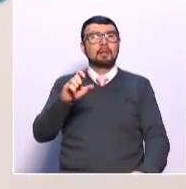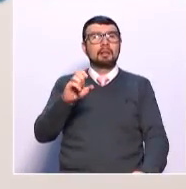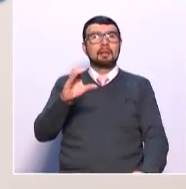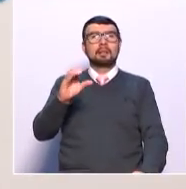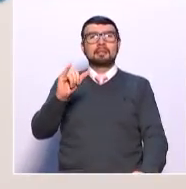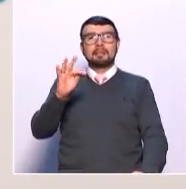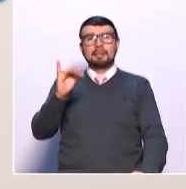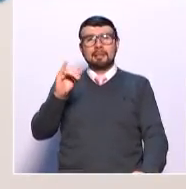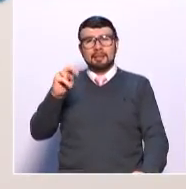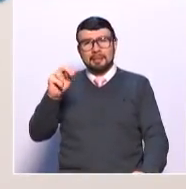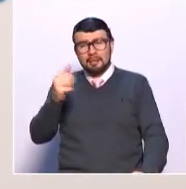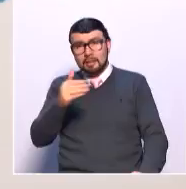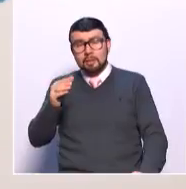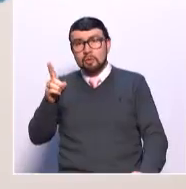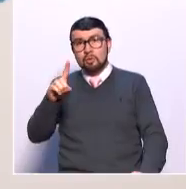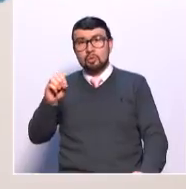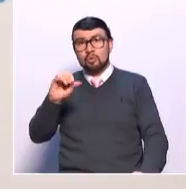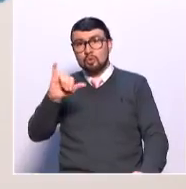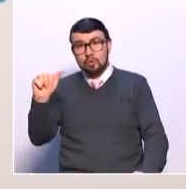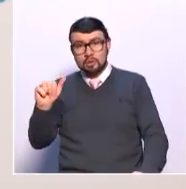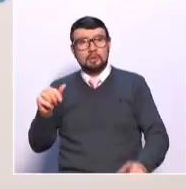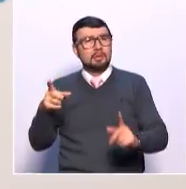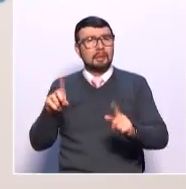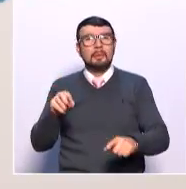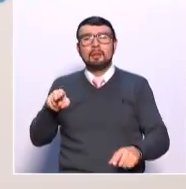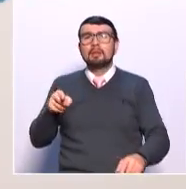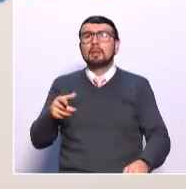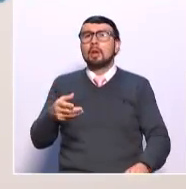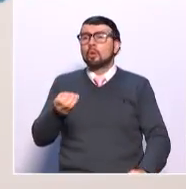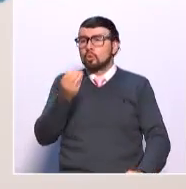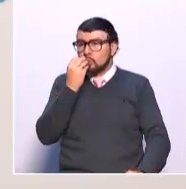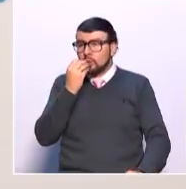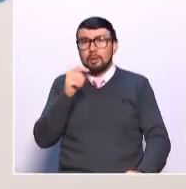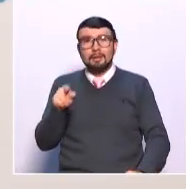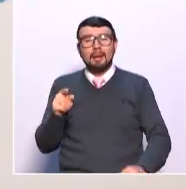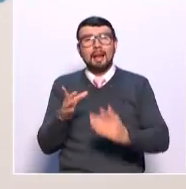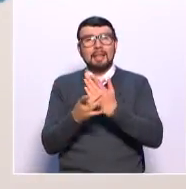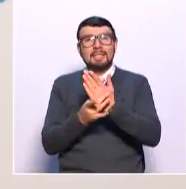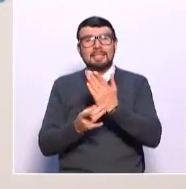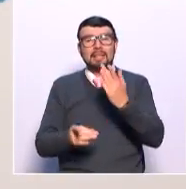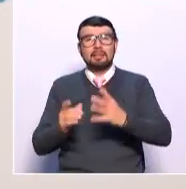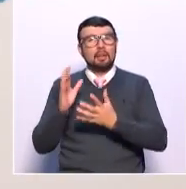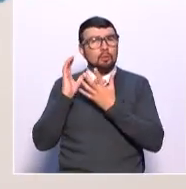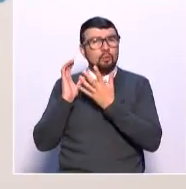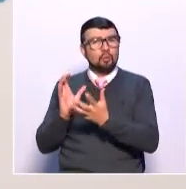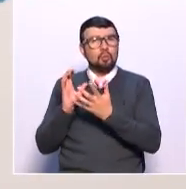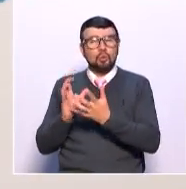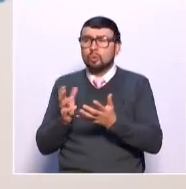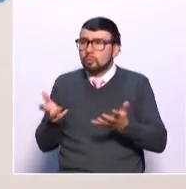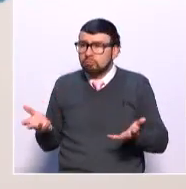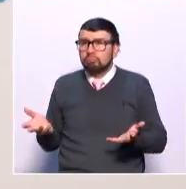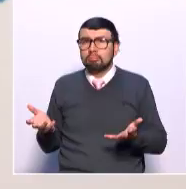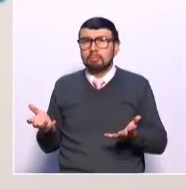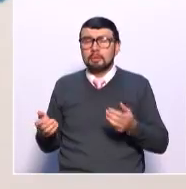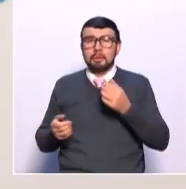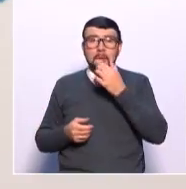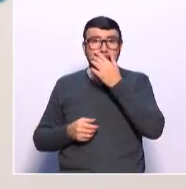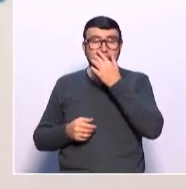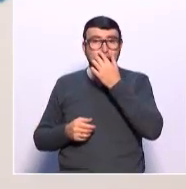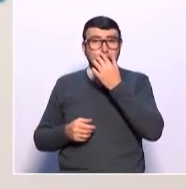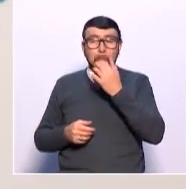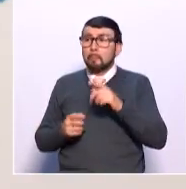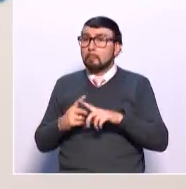inclusive ingerir el aceite de coco o asia se masajes con aceite de coco de ajonjolí muy bueno sí pero